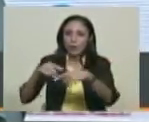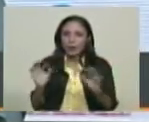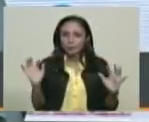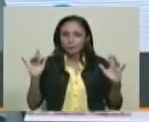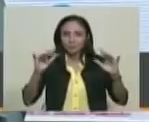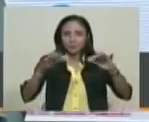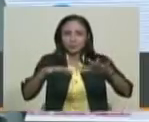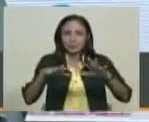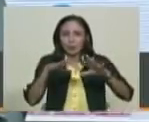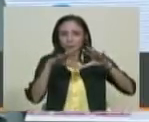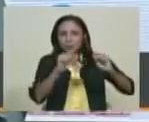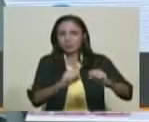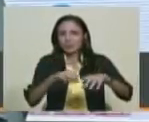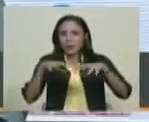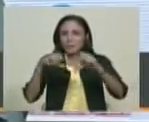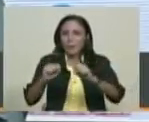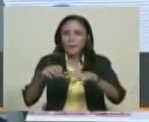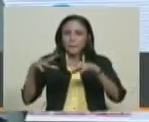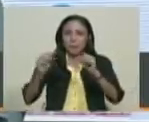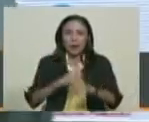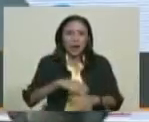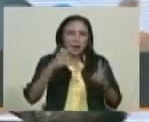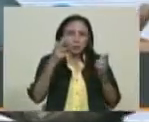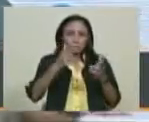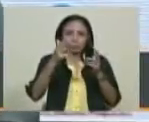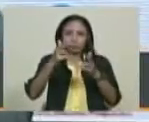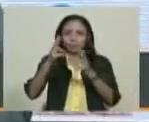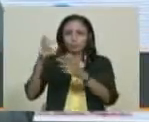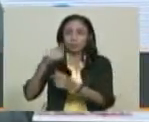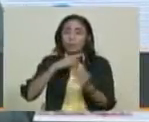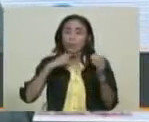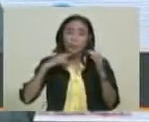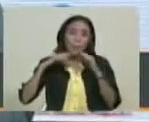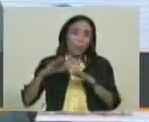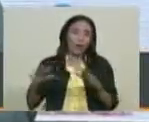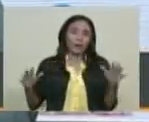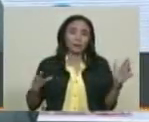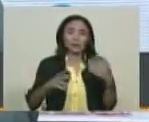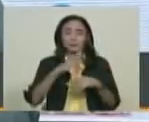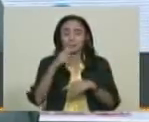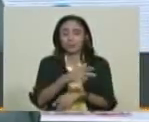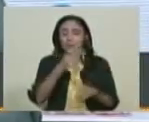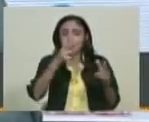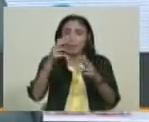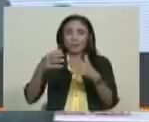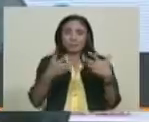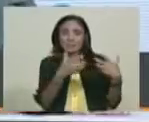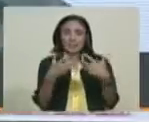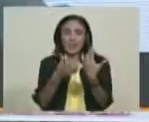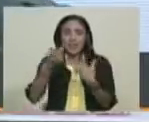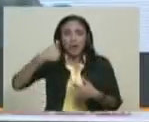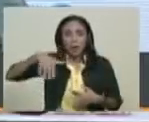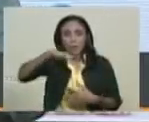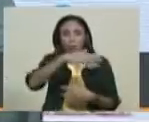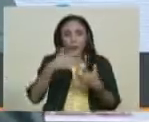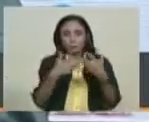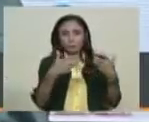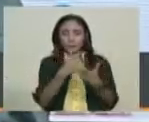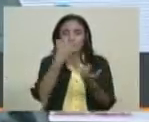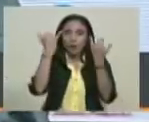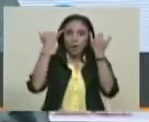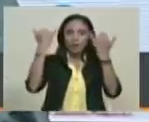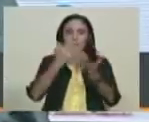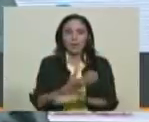y tratar de ahogar en sangre lo que iba a suceder, una gran rebelión popular. Serán los planes de ellos.